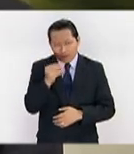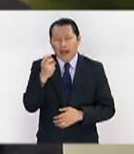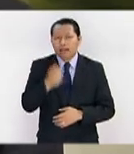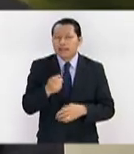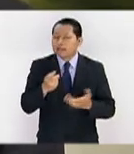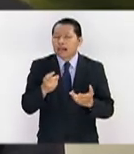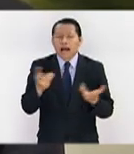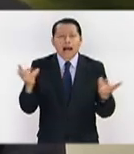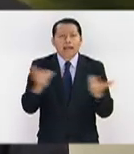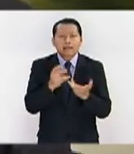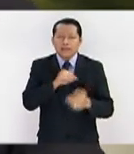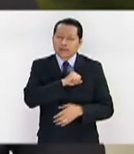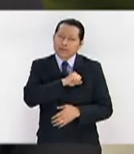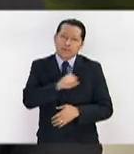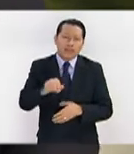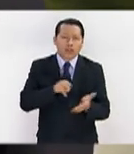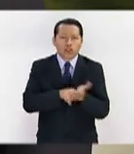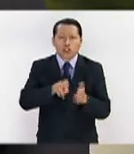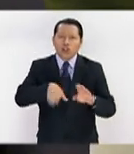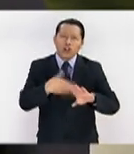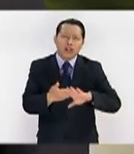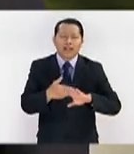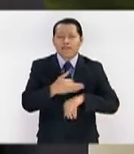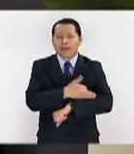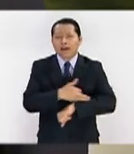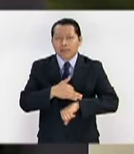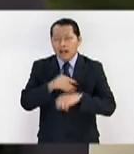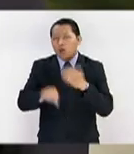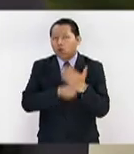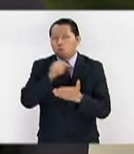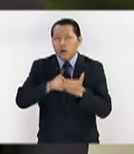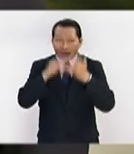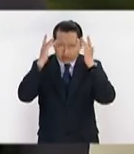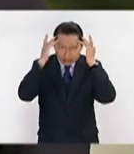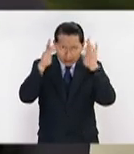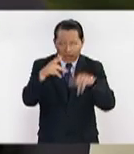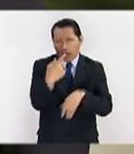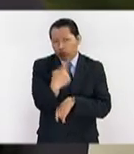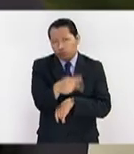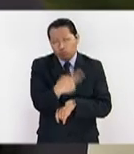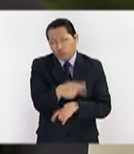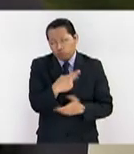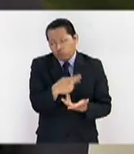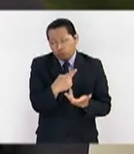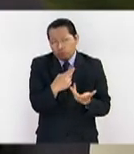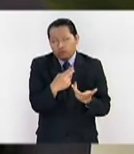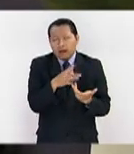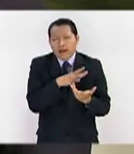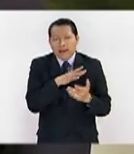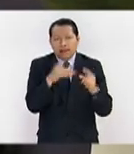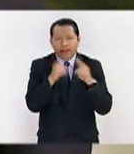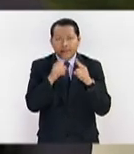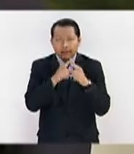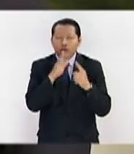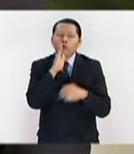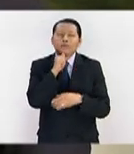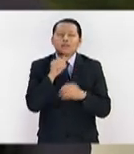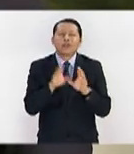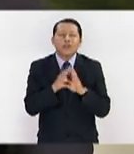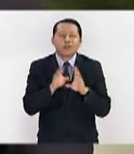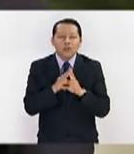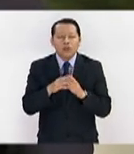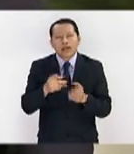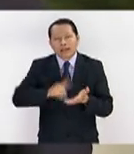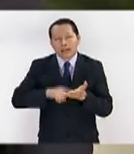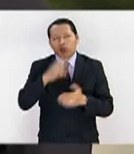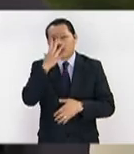maldad ocurrido en contra de las familias que estaban en su lugar sagrado de culto. No se pueden poner palabras al dolor y la tristeza